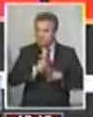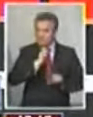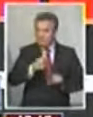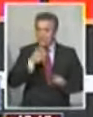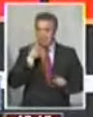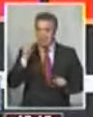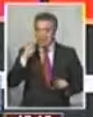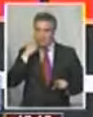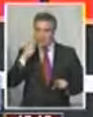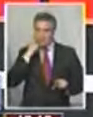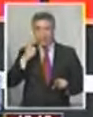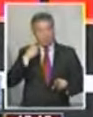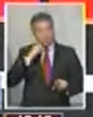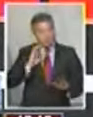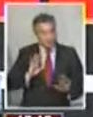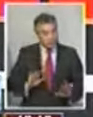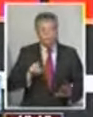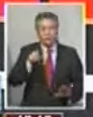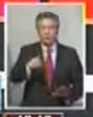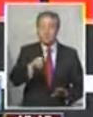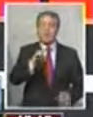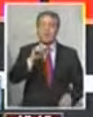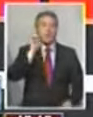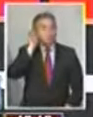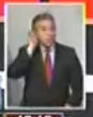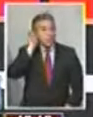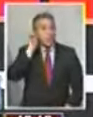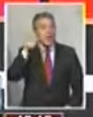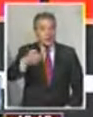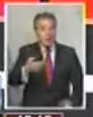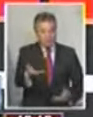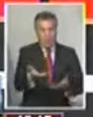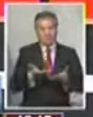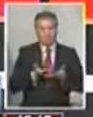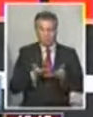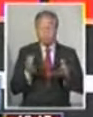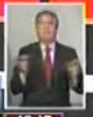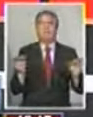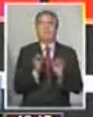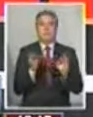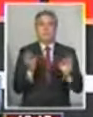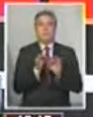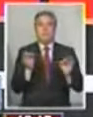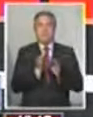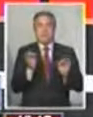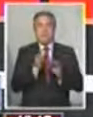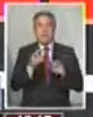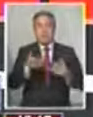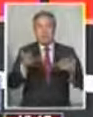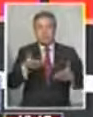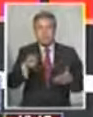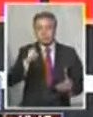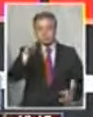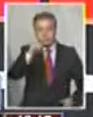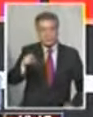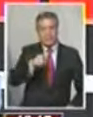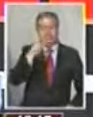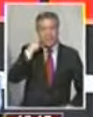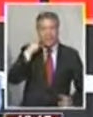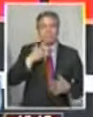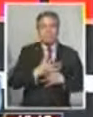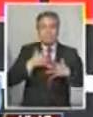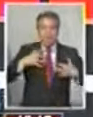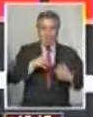Ana Luisa Lira nos explica estas modificaciones que se van a hacer a las atribuciones del Servicio de Impuestos